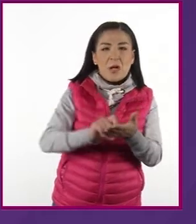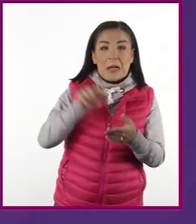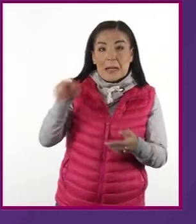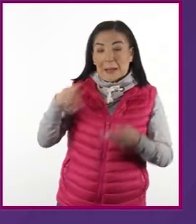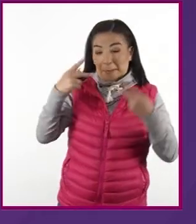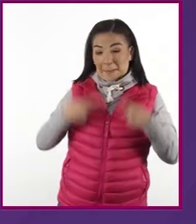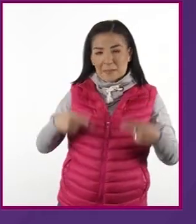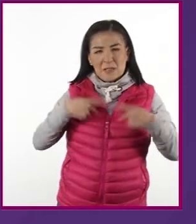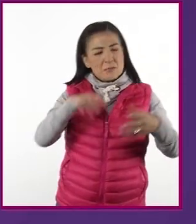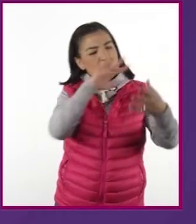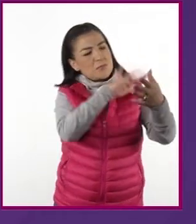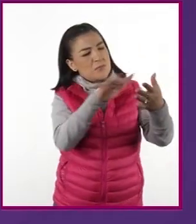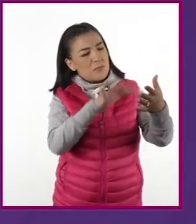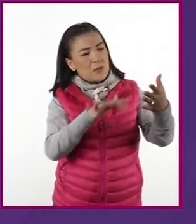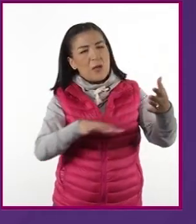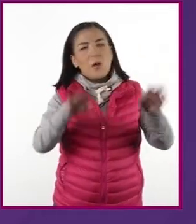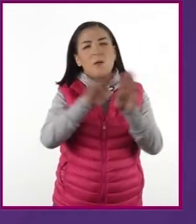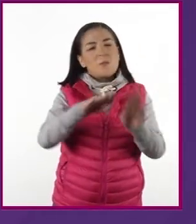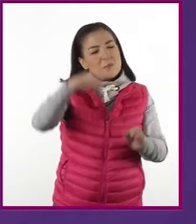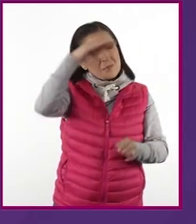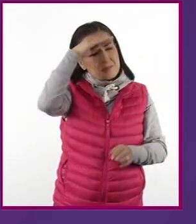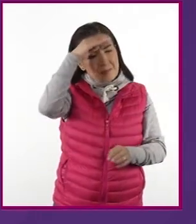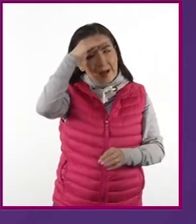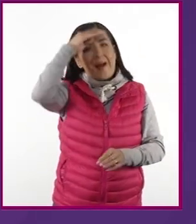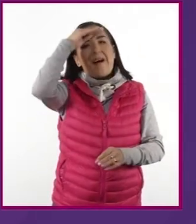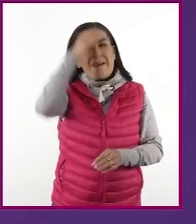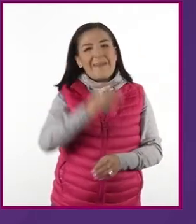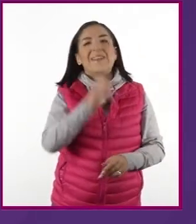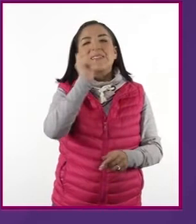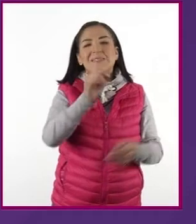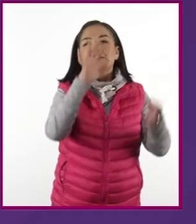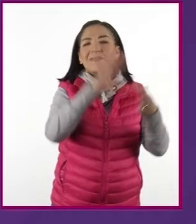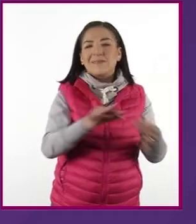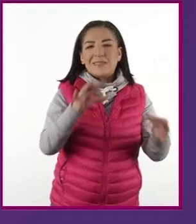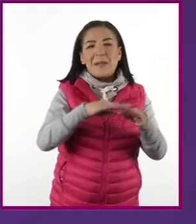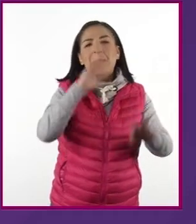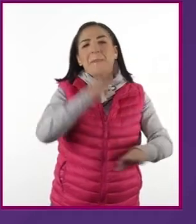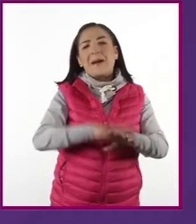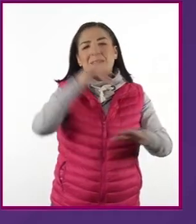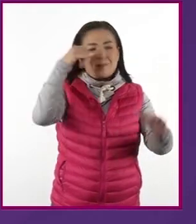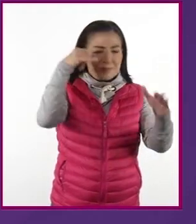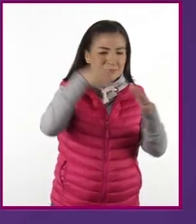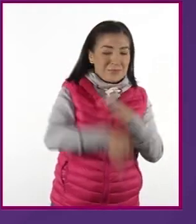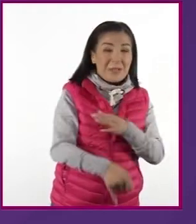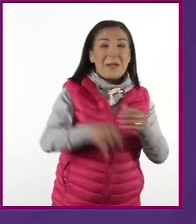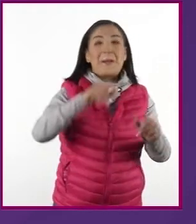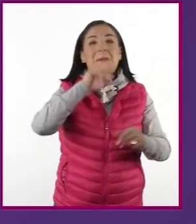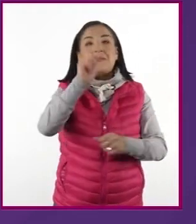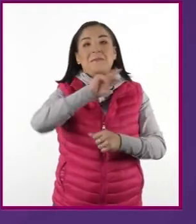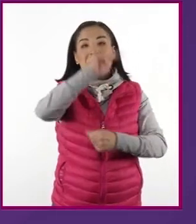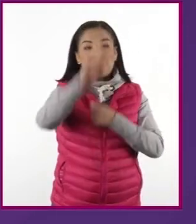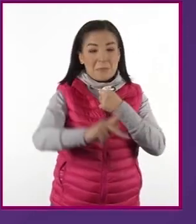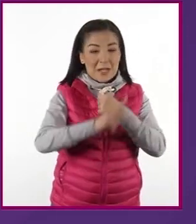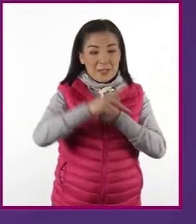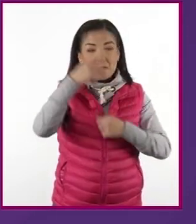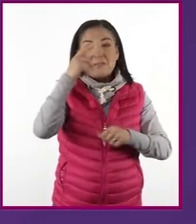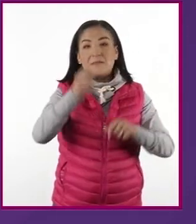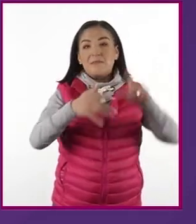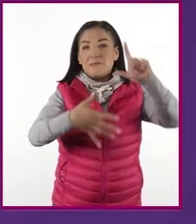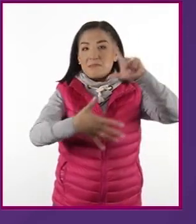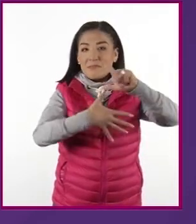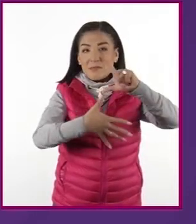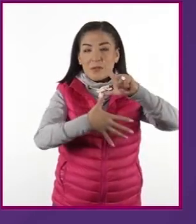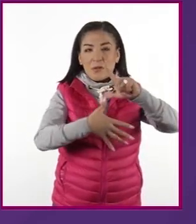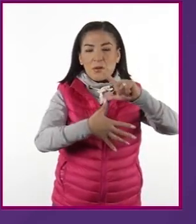hemos señalado. Abarca una amplia gama de países latinoamericanos, lo cual demuestra la